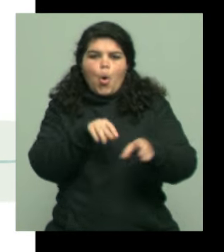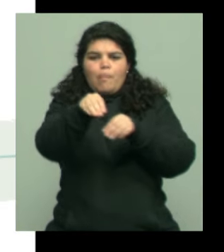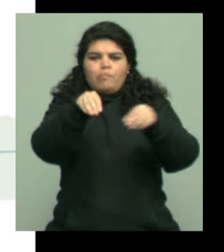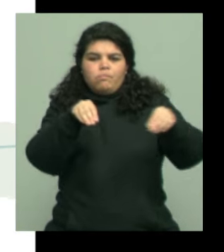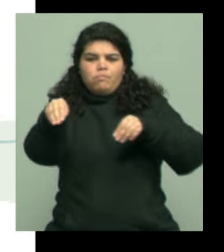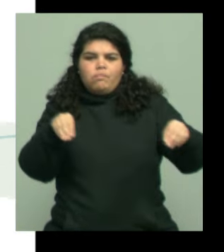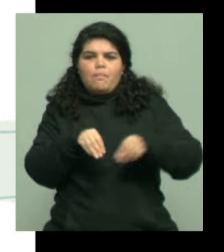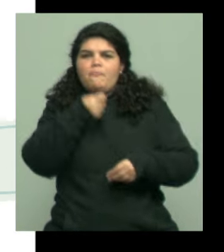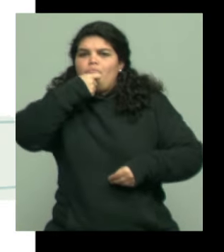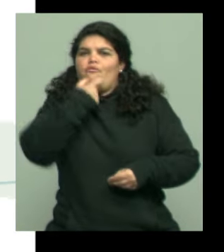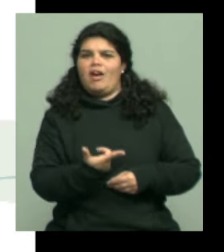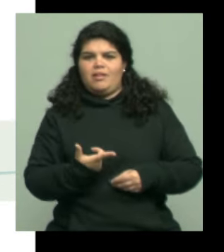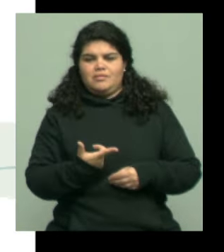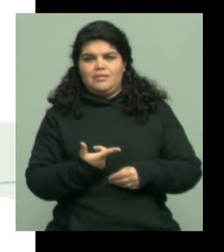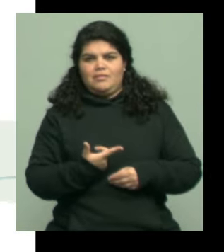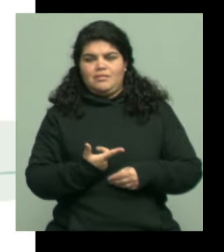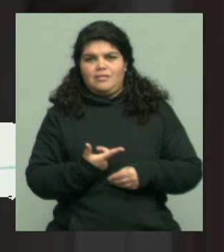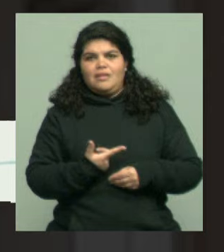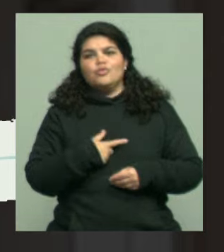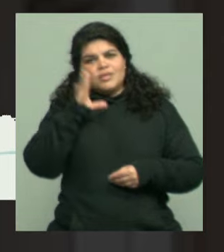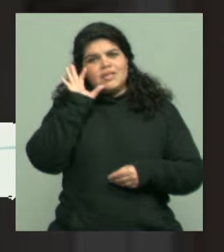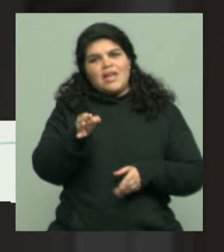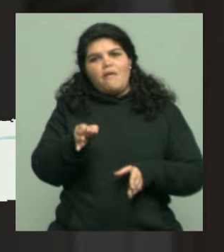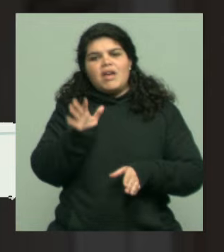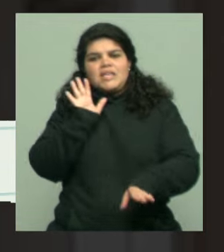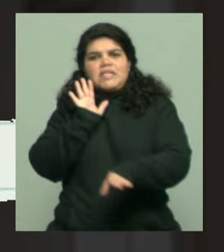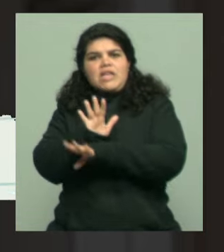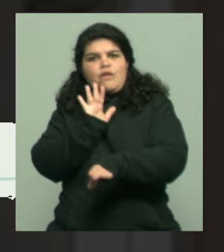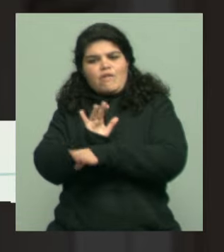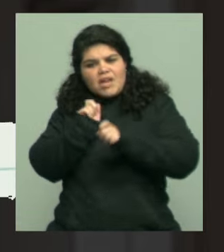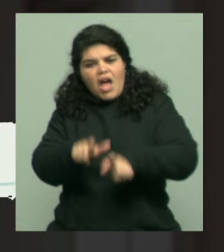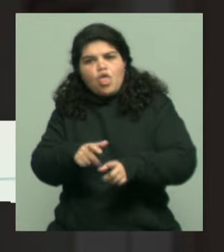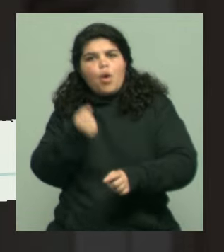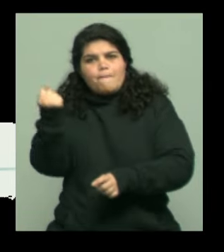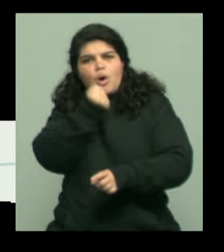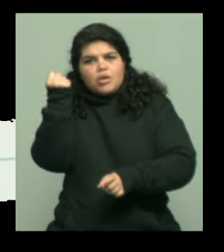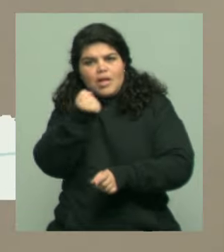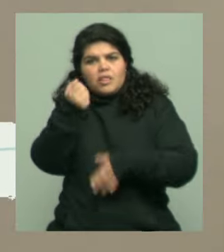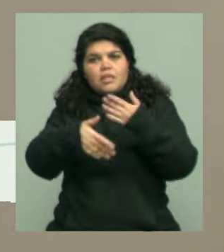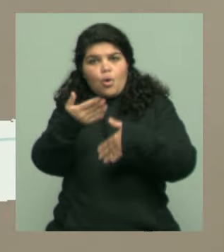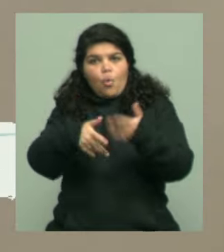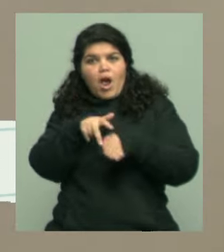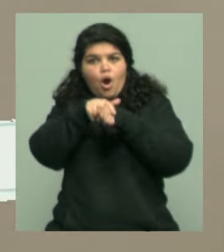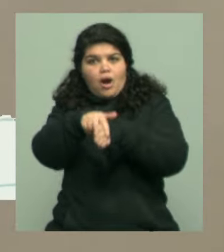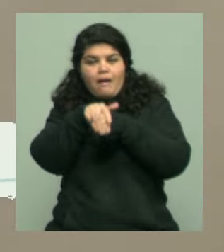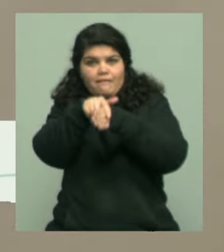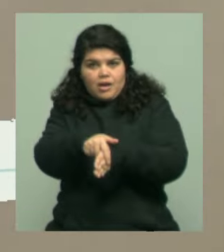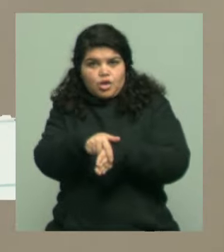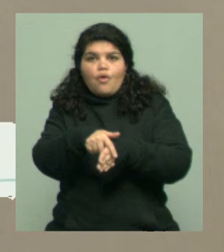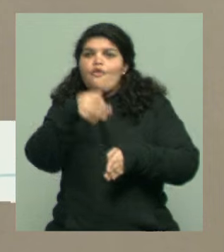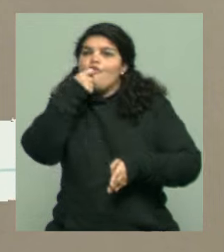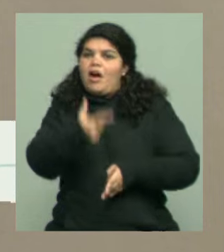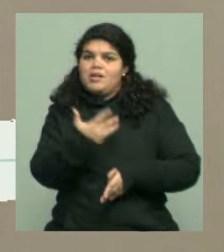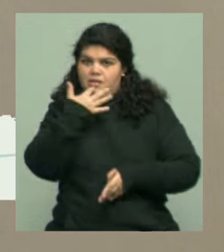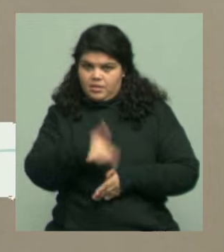entender por qué existe y qué función tiene este caballo, ¿no? Sin duda. Bueno, Leo, contanos un poquito. Ahí estábamos viendo algunas